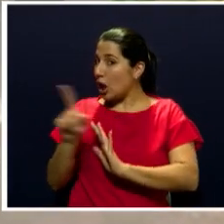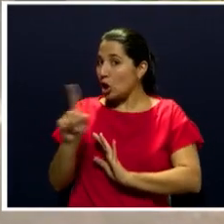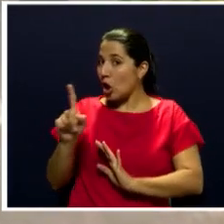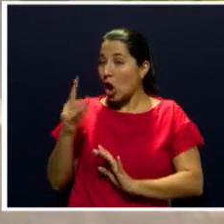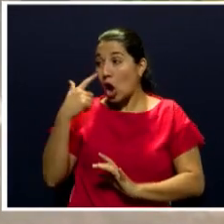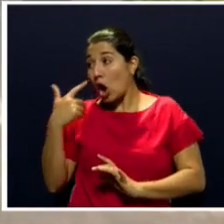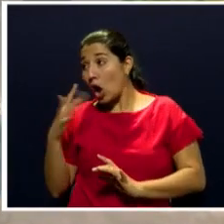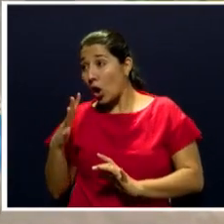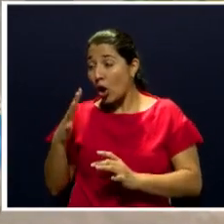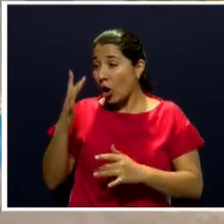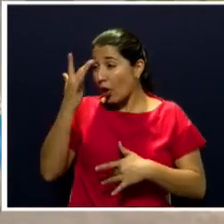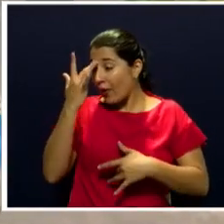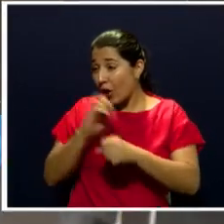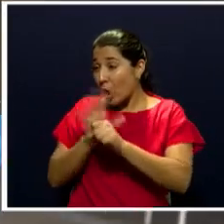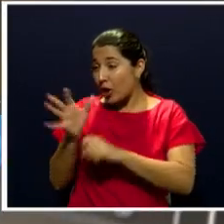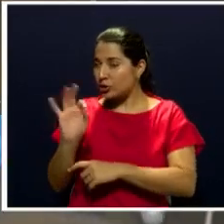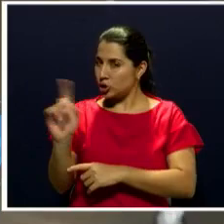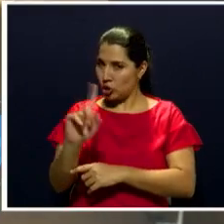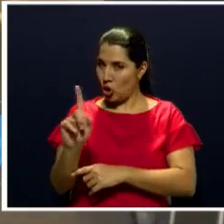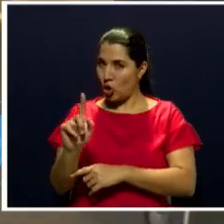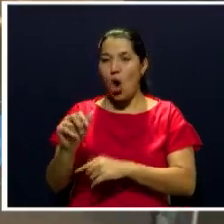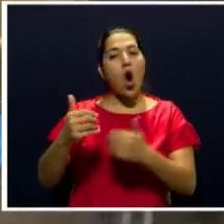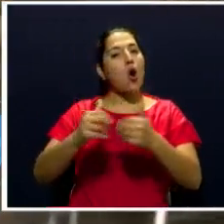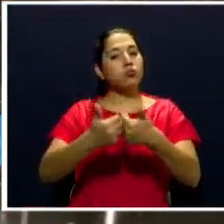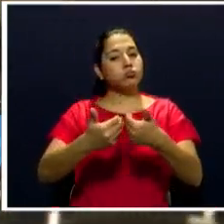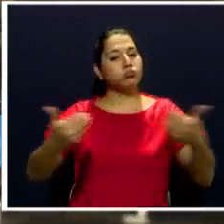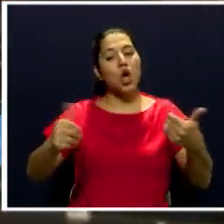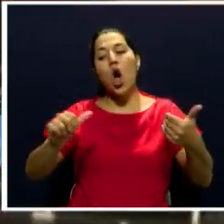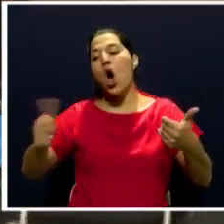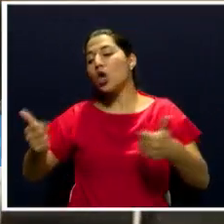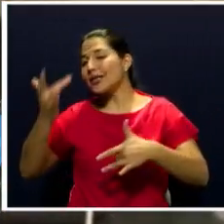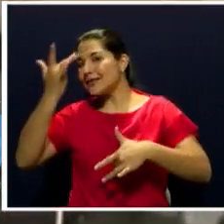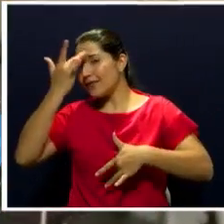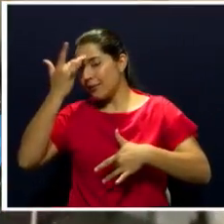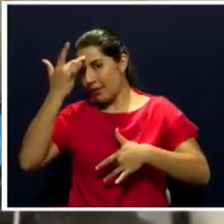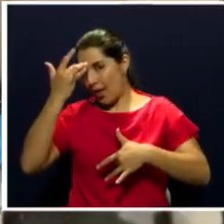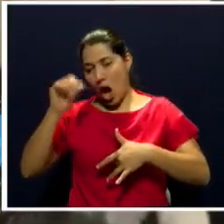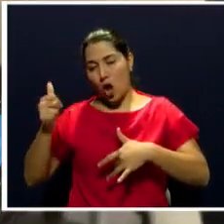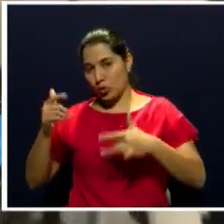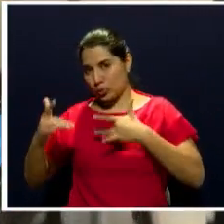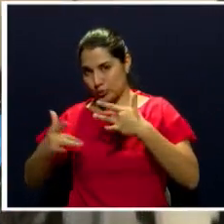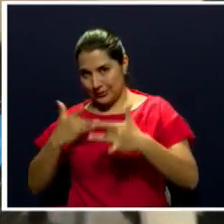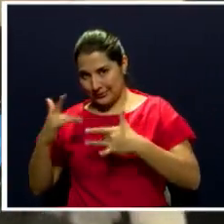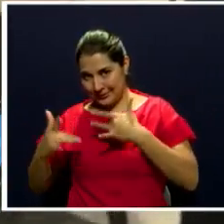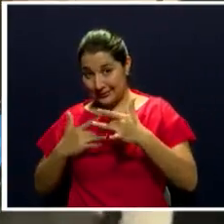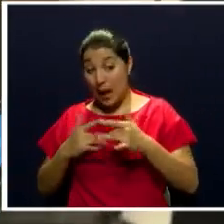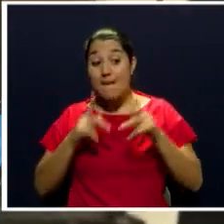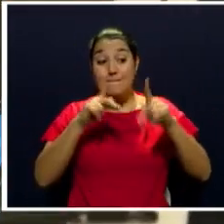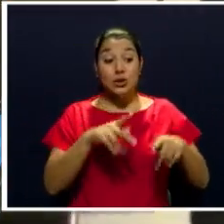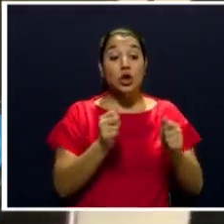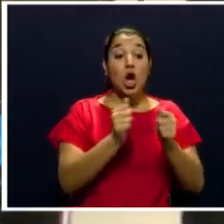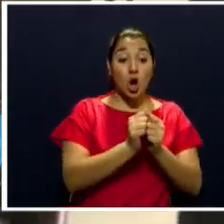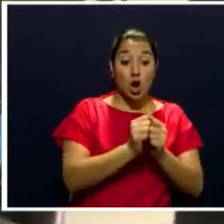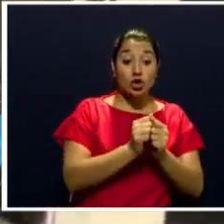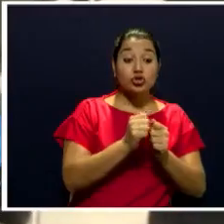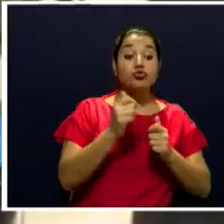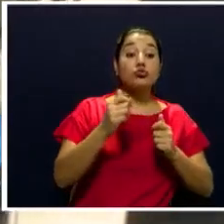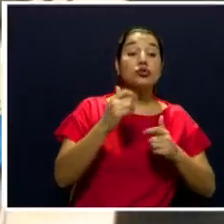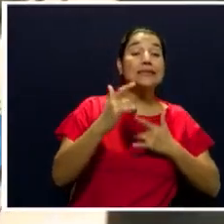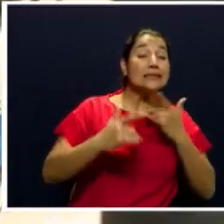La intención es aumentar la capacidad del centro médico de esa localidad fronteriza y poder diferenciar la atención. Uno de